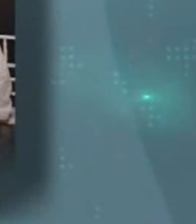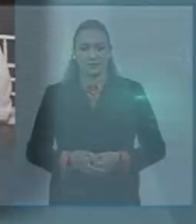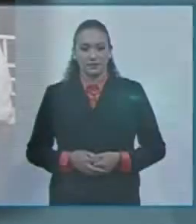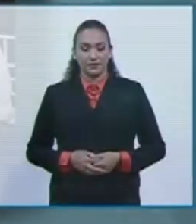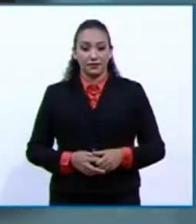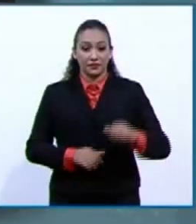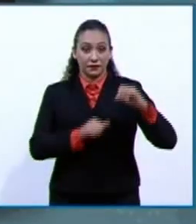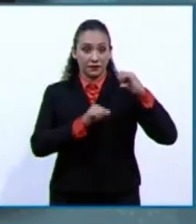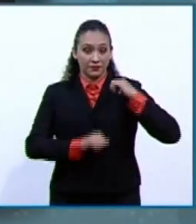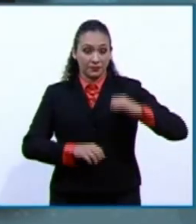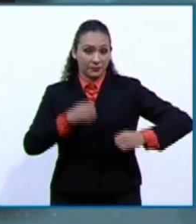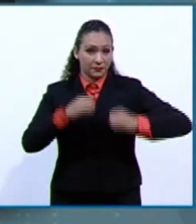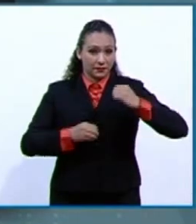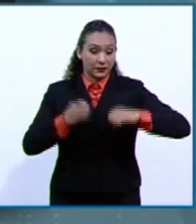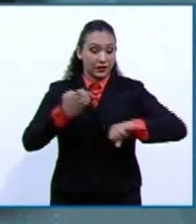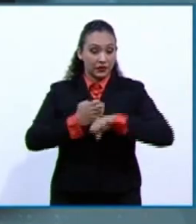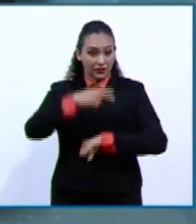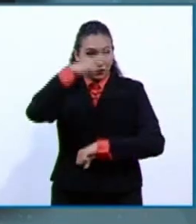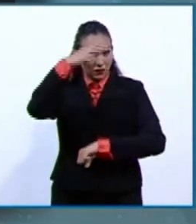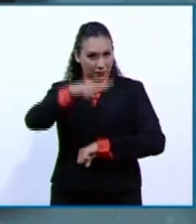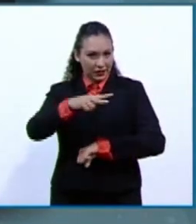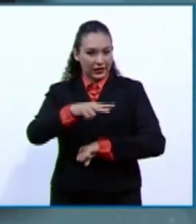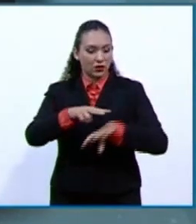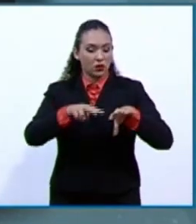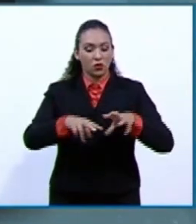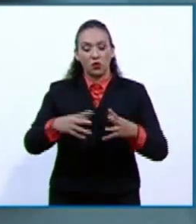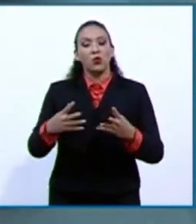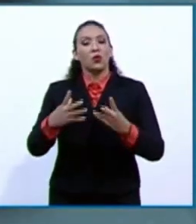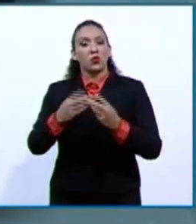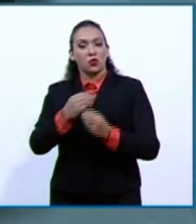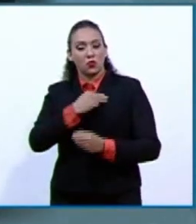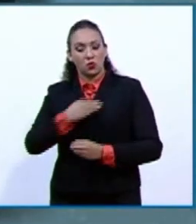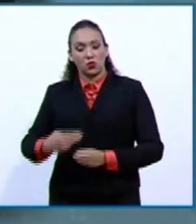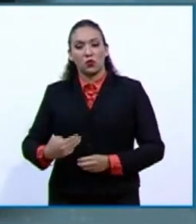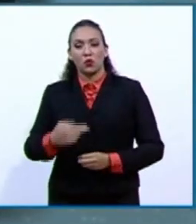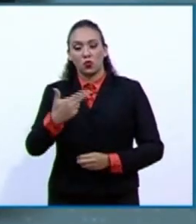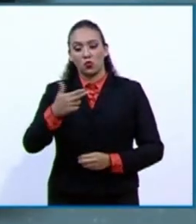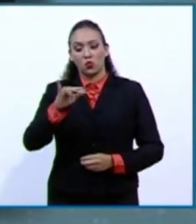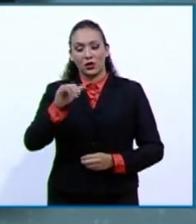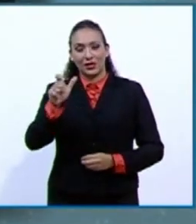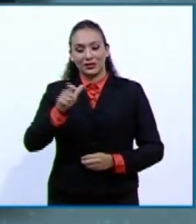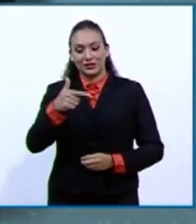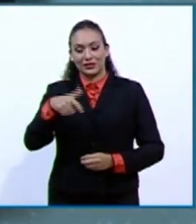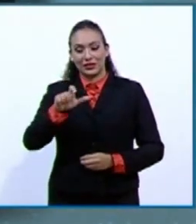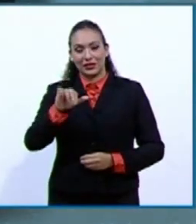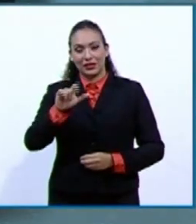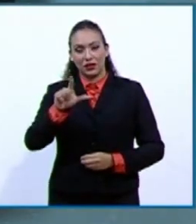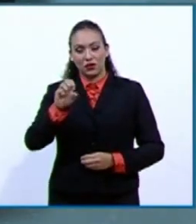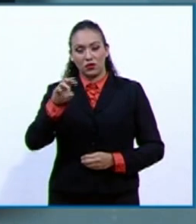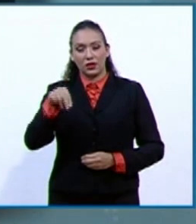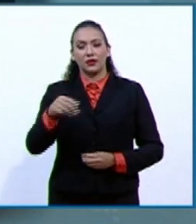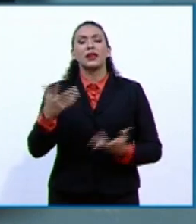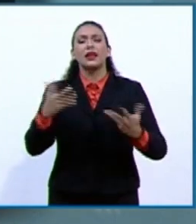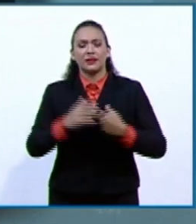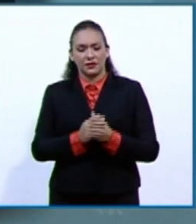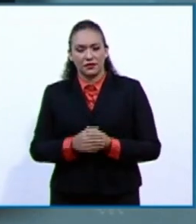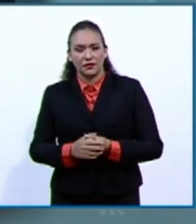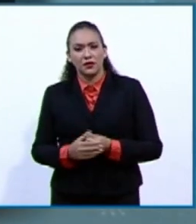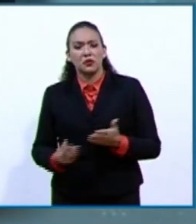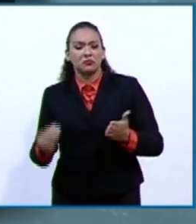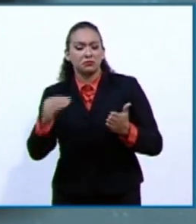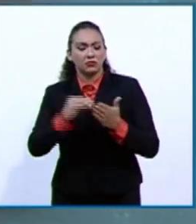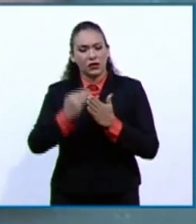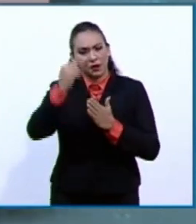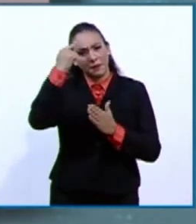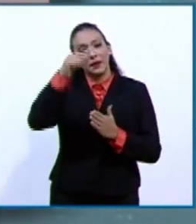El Poder Judicial del Estado de México y el Ayuntamiento de Huixquilucan firmaron un convenio para atender, prevenir y erradicar la